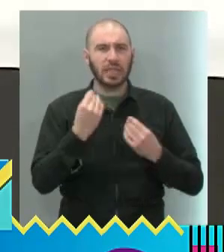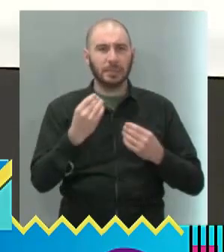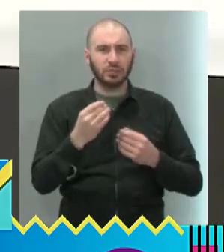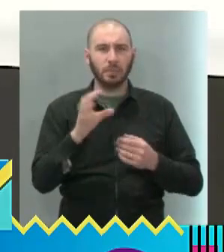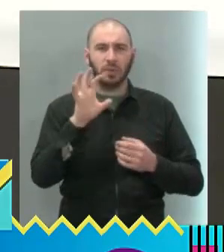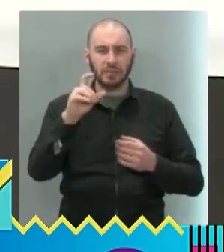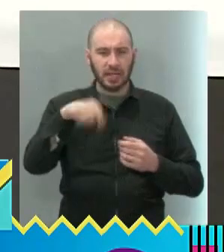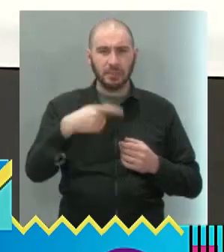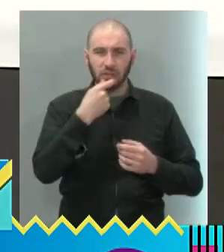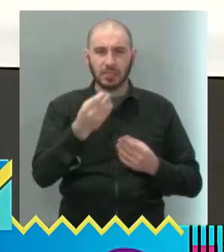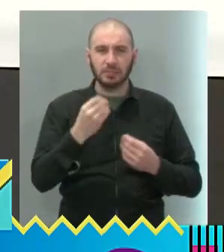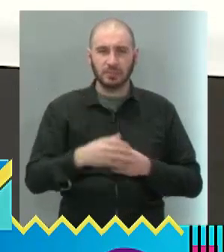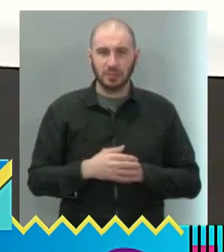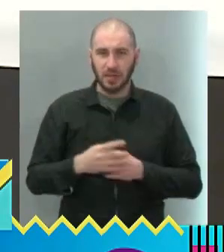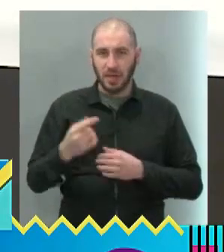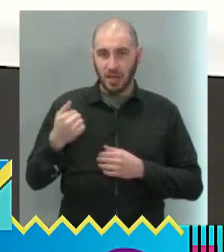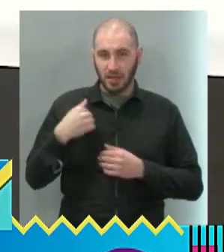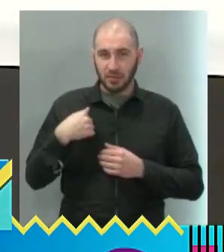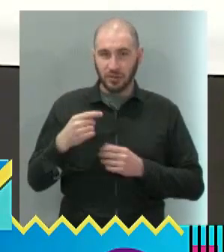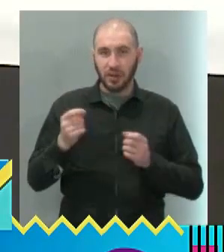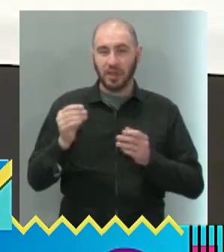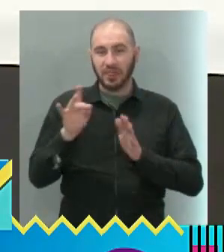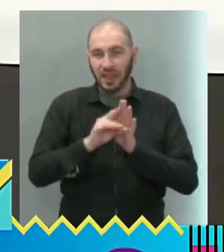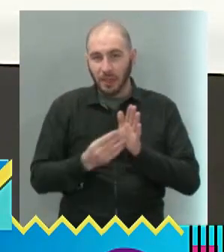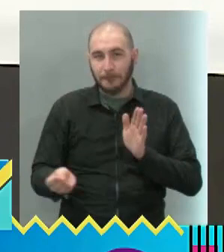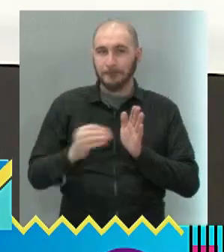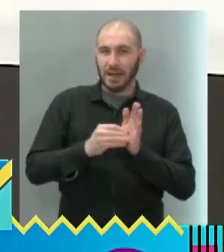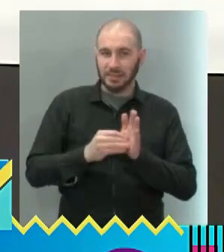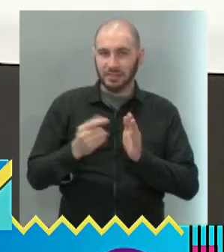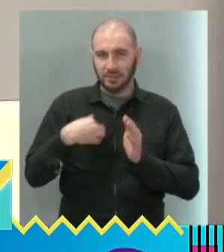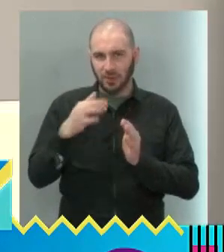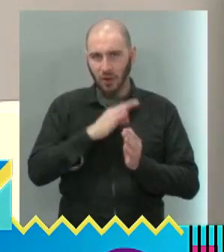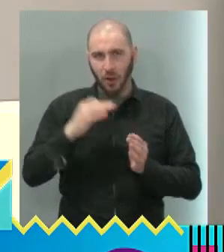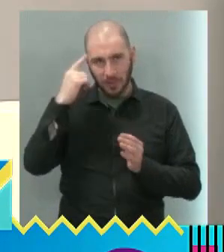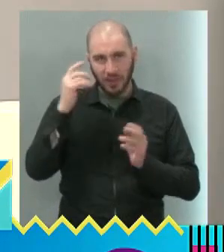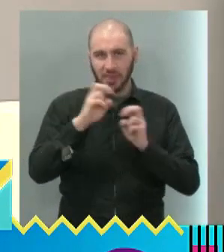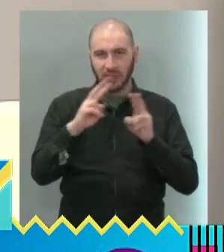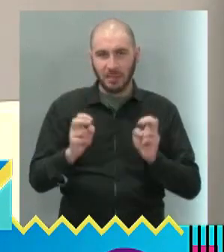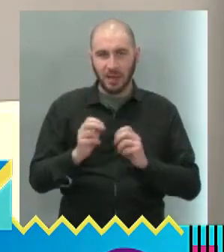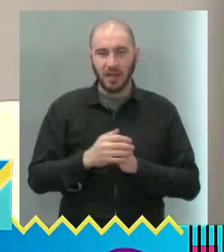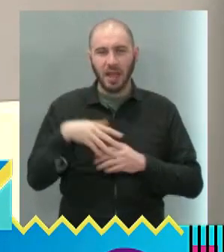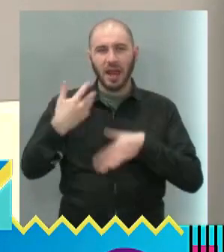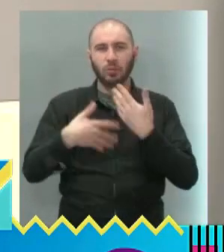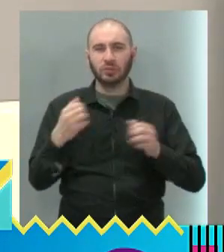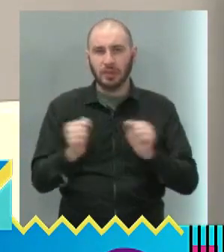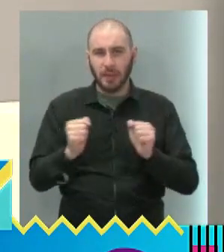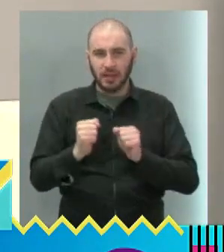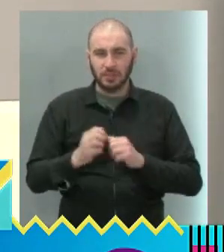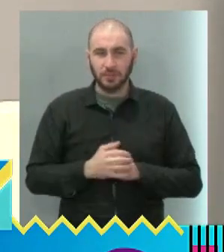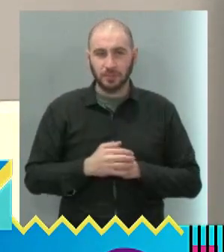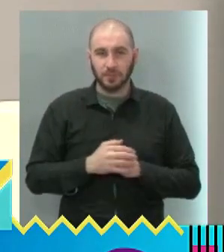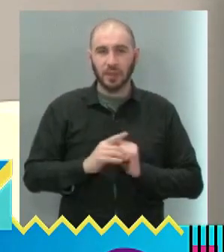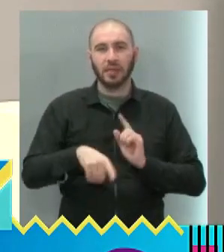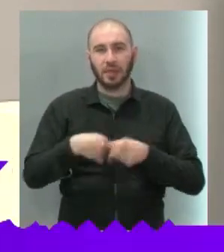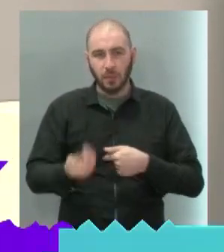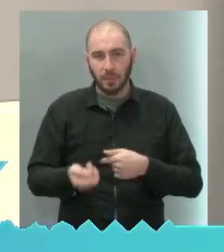nuestra provincia, en Mendoza. ¿Me permitís que amplíe un poquito más, por lo menos desde mi perspectiva, este tema de la Revolución de Mayo y